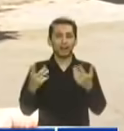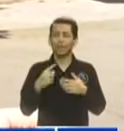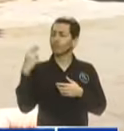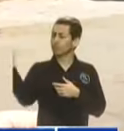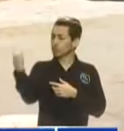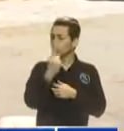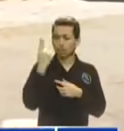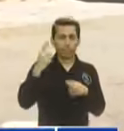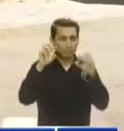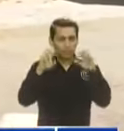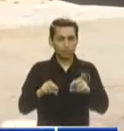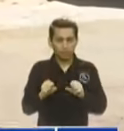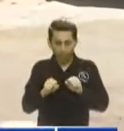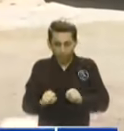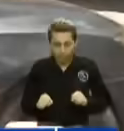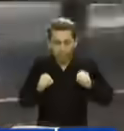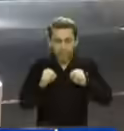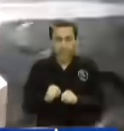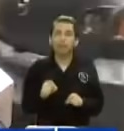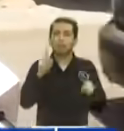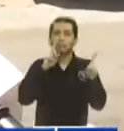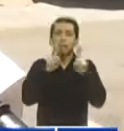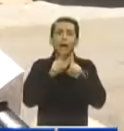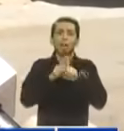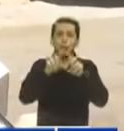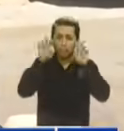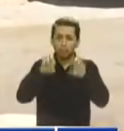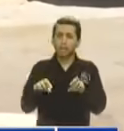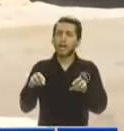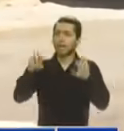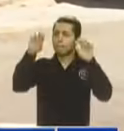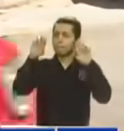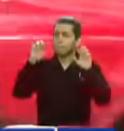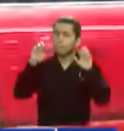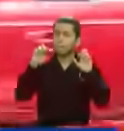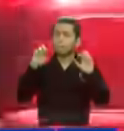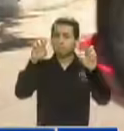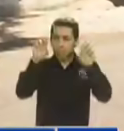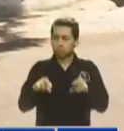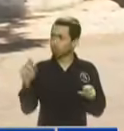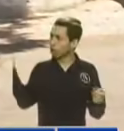amatitlanecos, sino vienen muchos turistas de toda la República, que